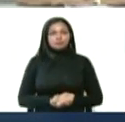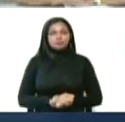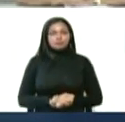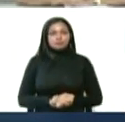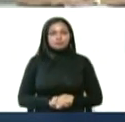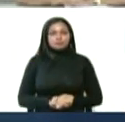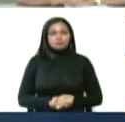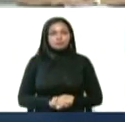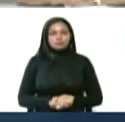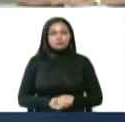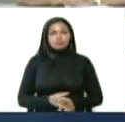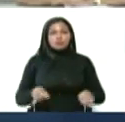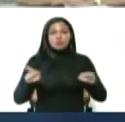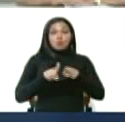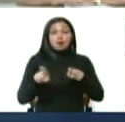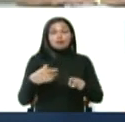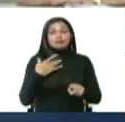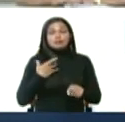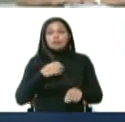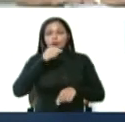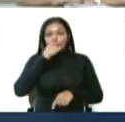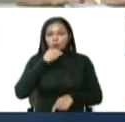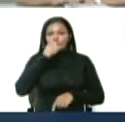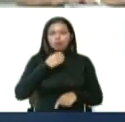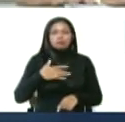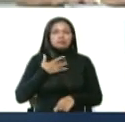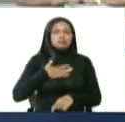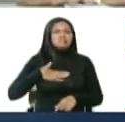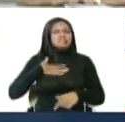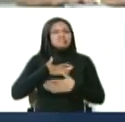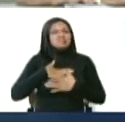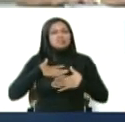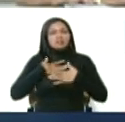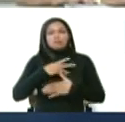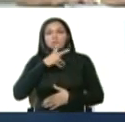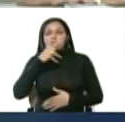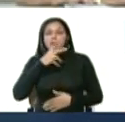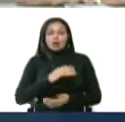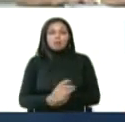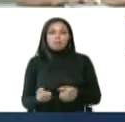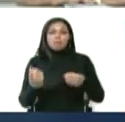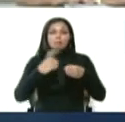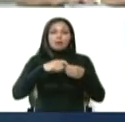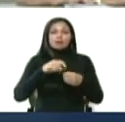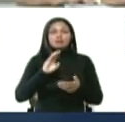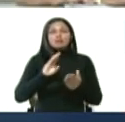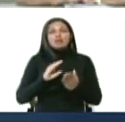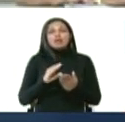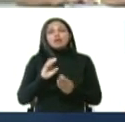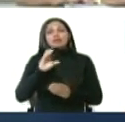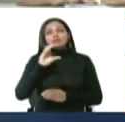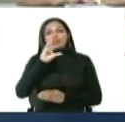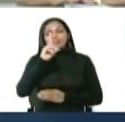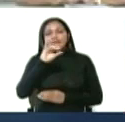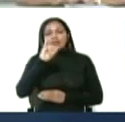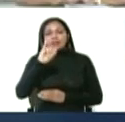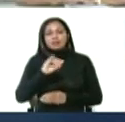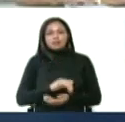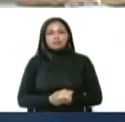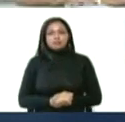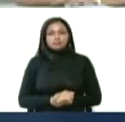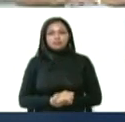Igual, tuvo síntomas de tos, malestar general. La ingresan al Centro de Diagnóstico Integral Santana,